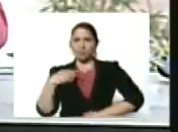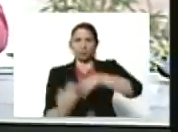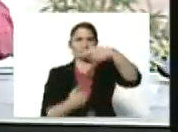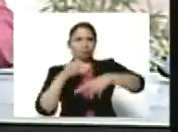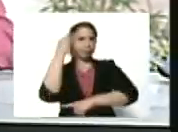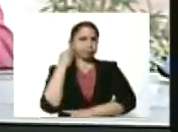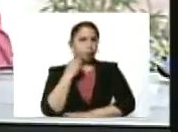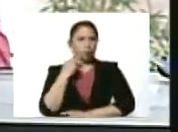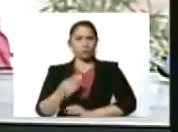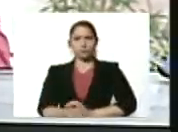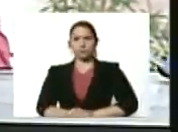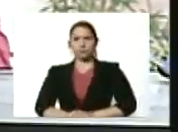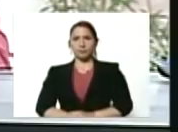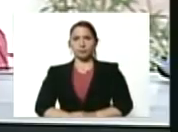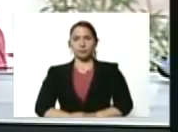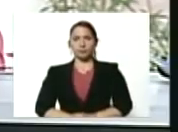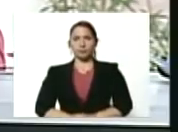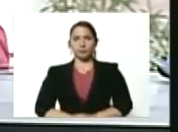Revolución Bolivariana,